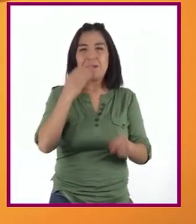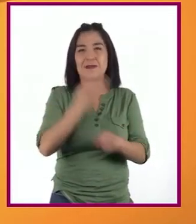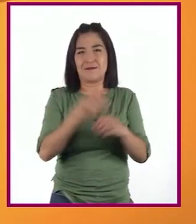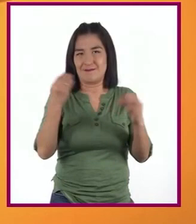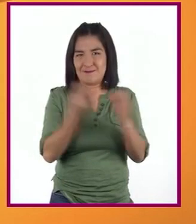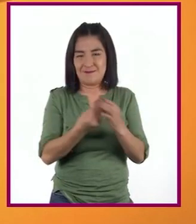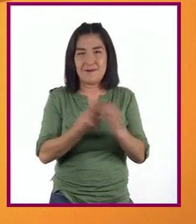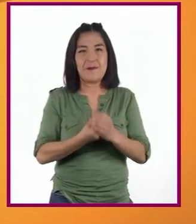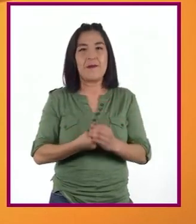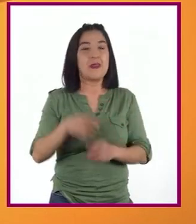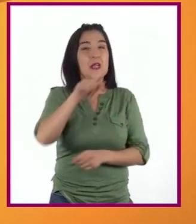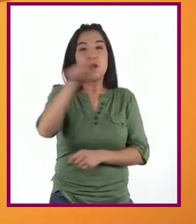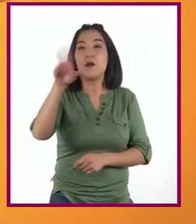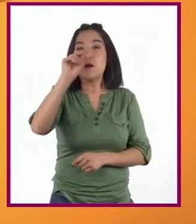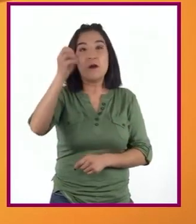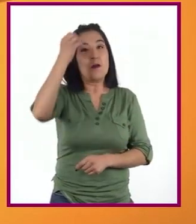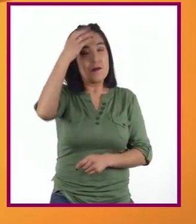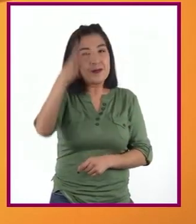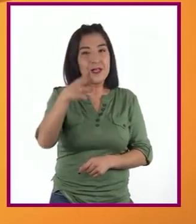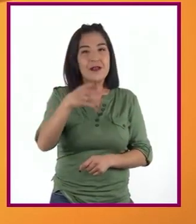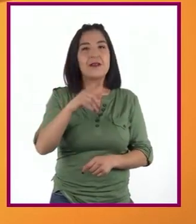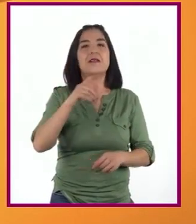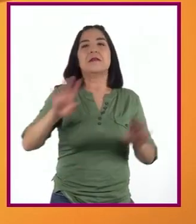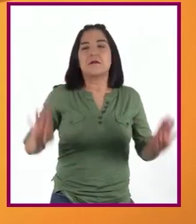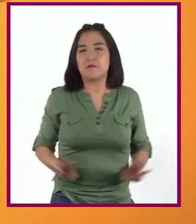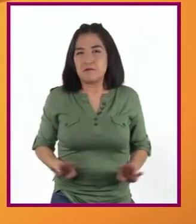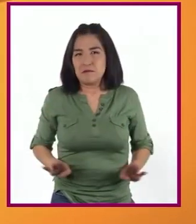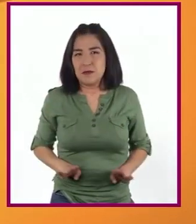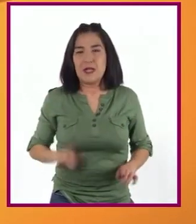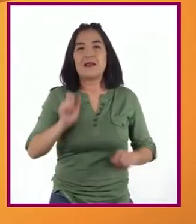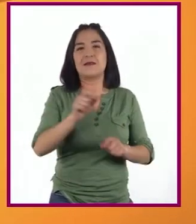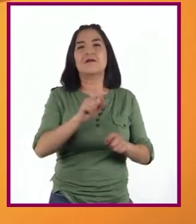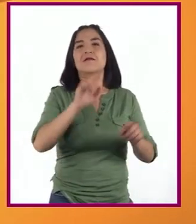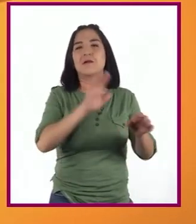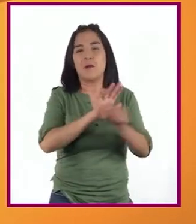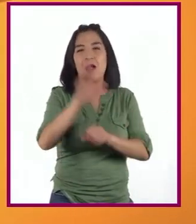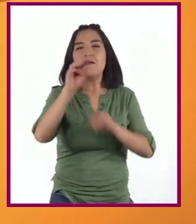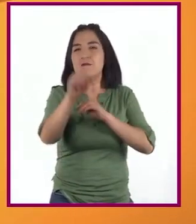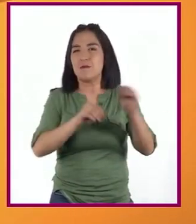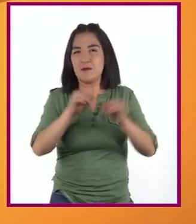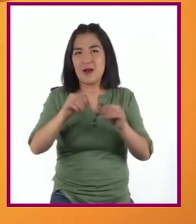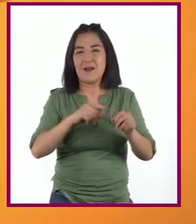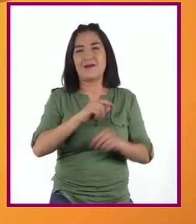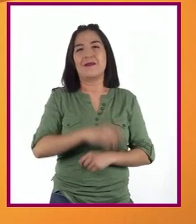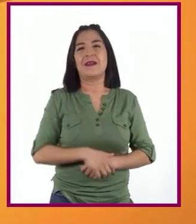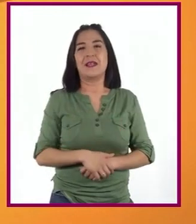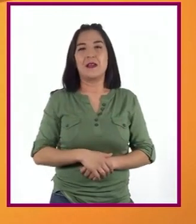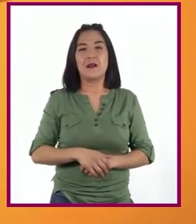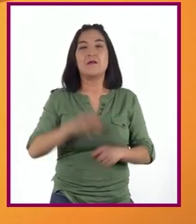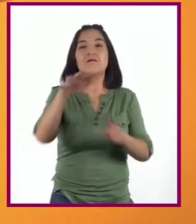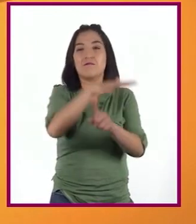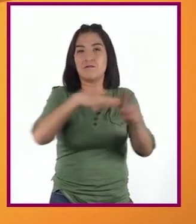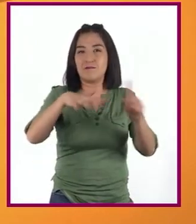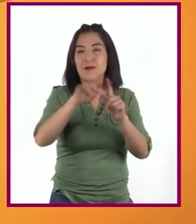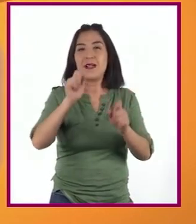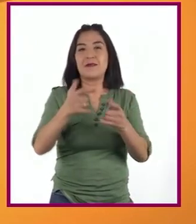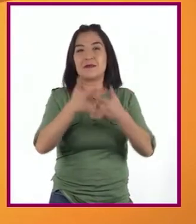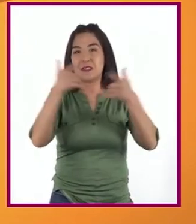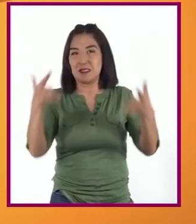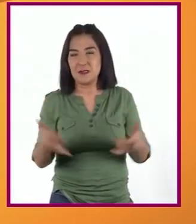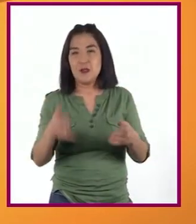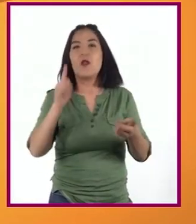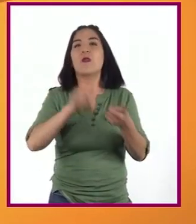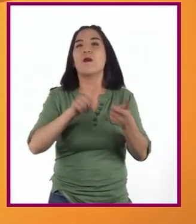momento. No olviden incluir características del movimiento al que pertenece, contexto histórico en el que